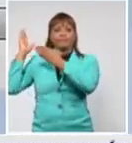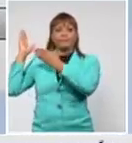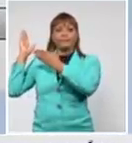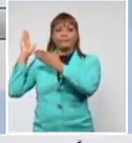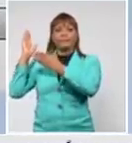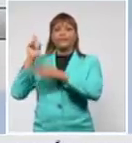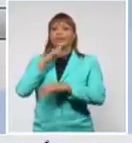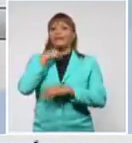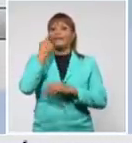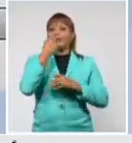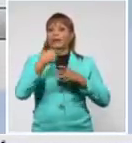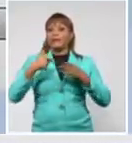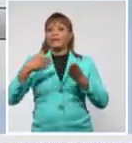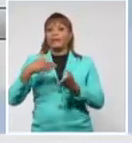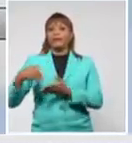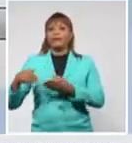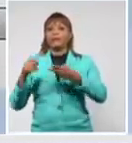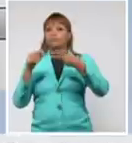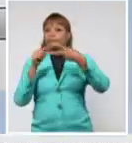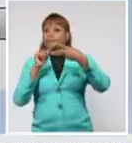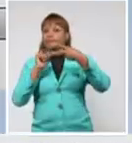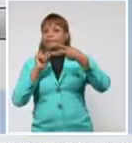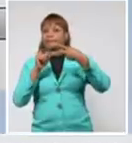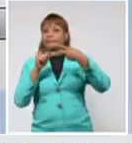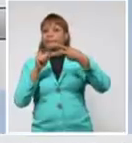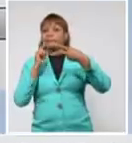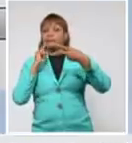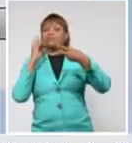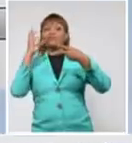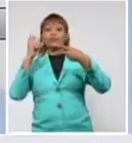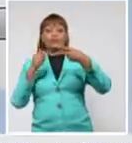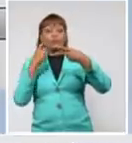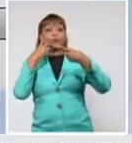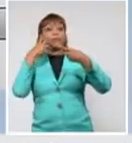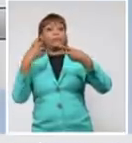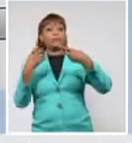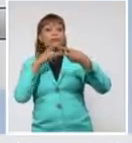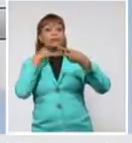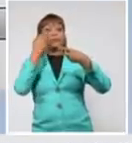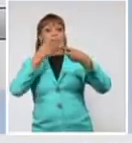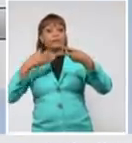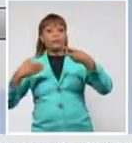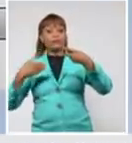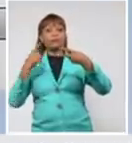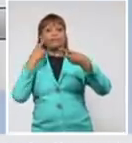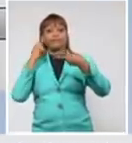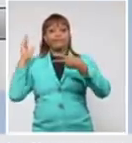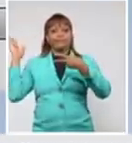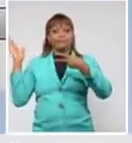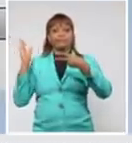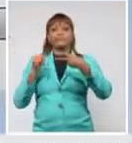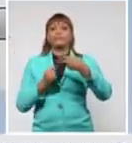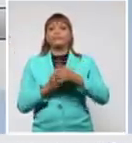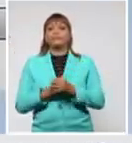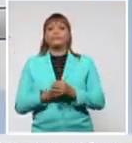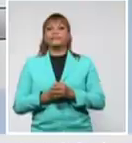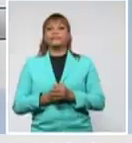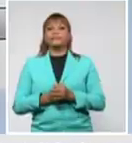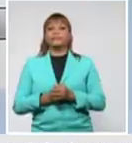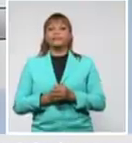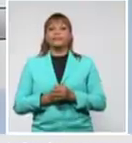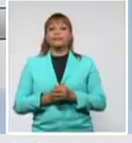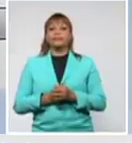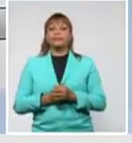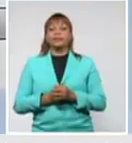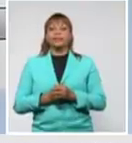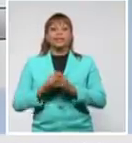Fallecieron igualmente un número importante de personas, 3.105, y con este